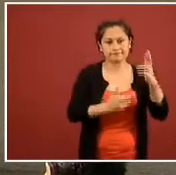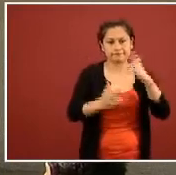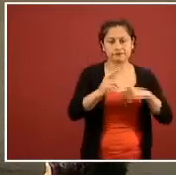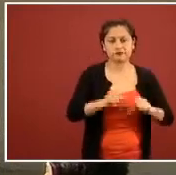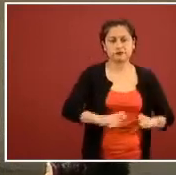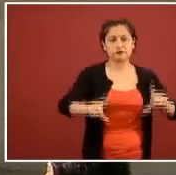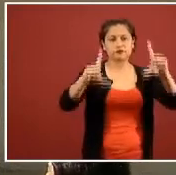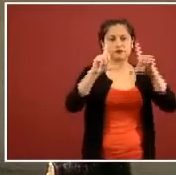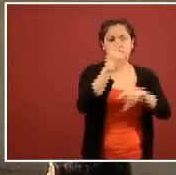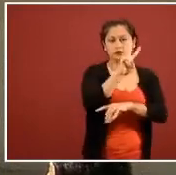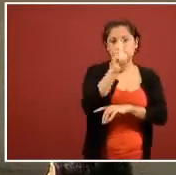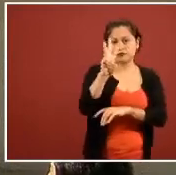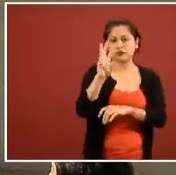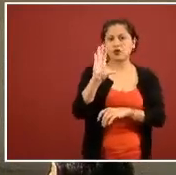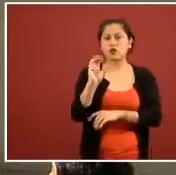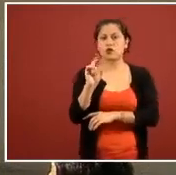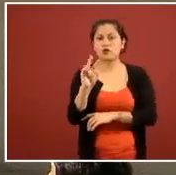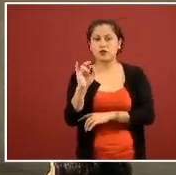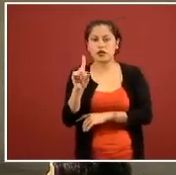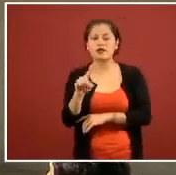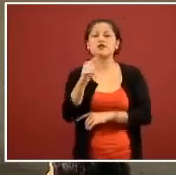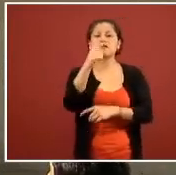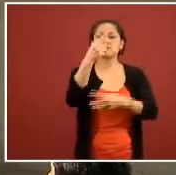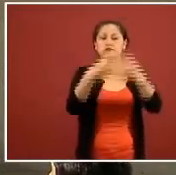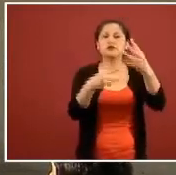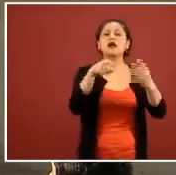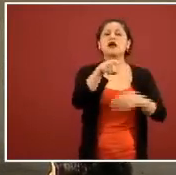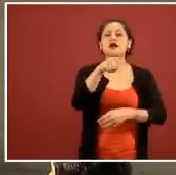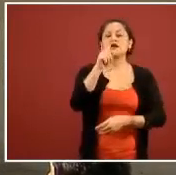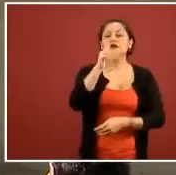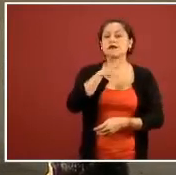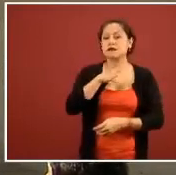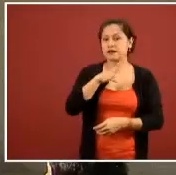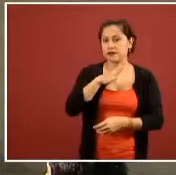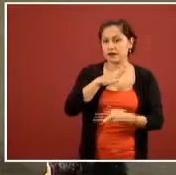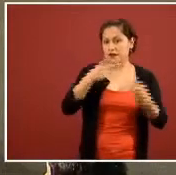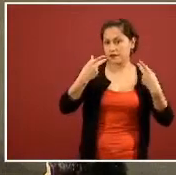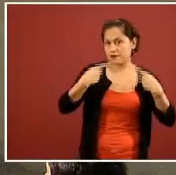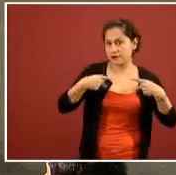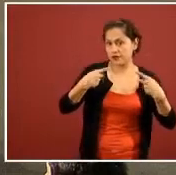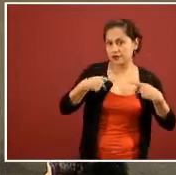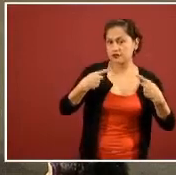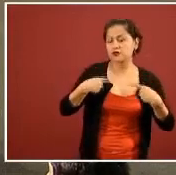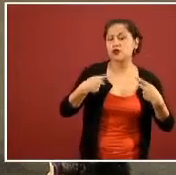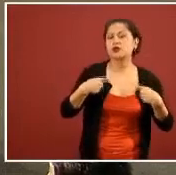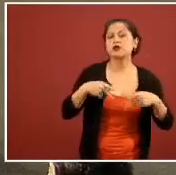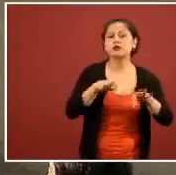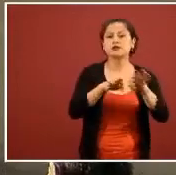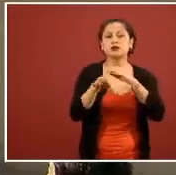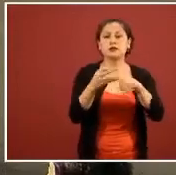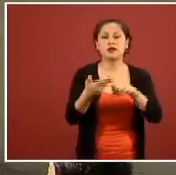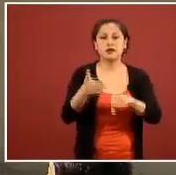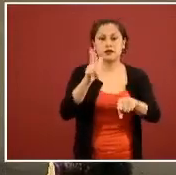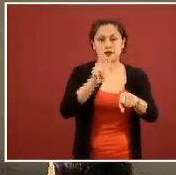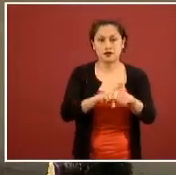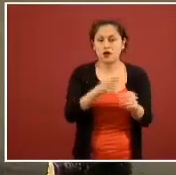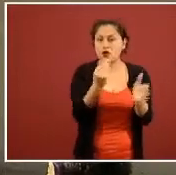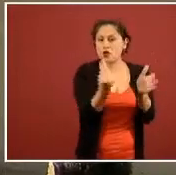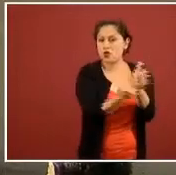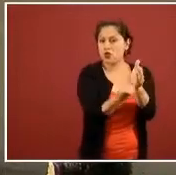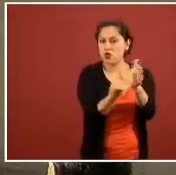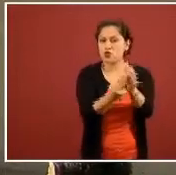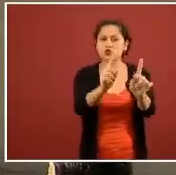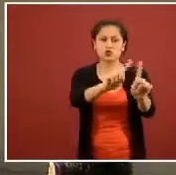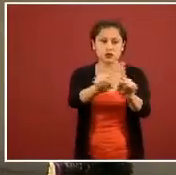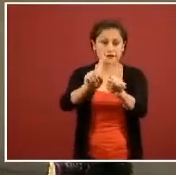también está la sección de personal de salud, solo para ver, hay cursos, hay salud mental específicamente para los que nos